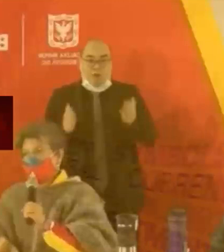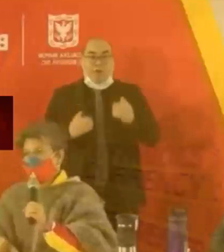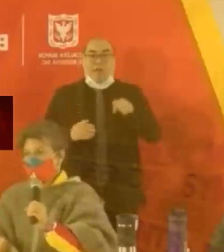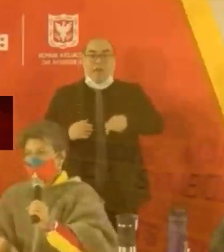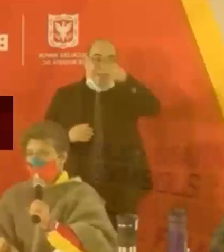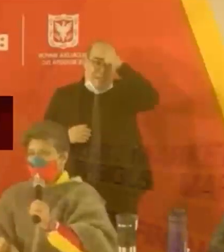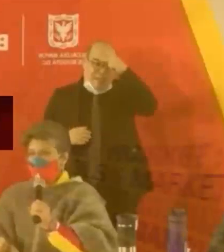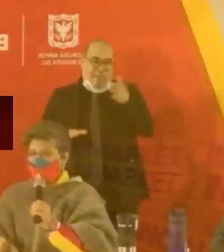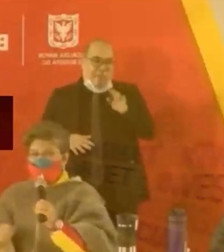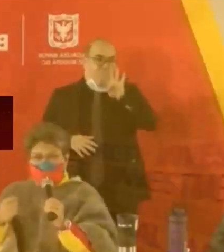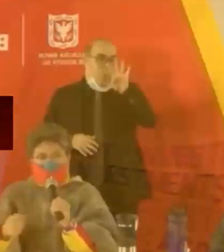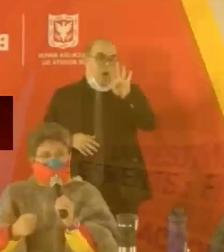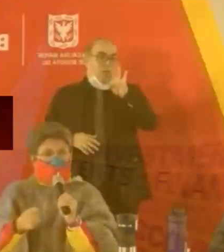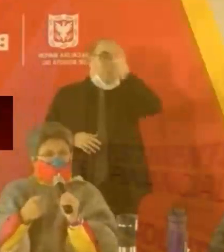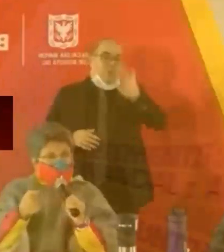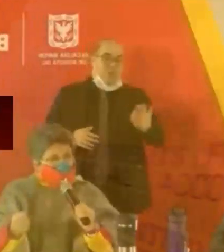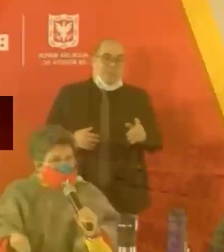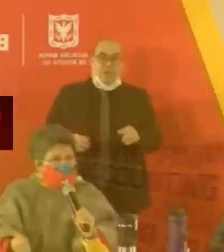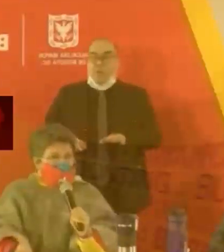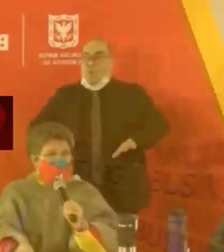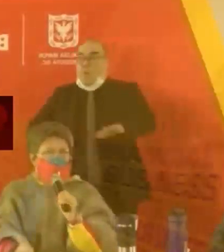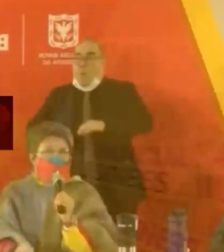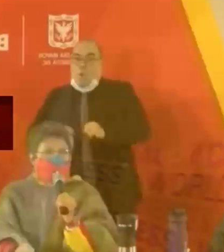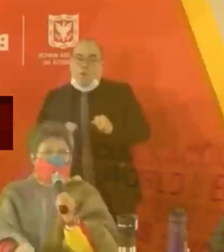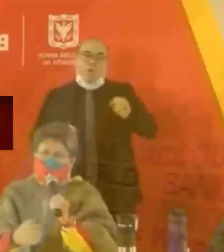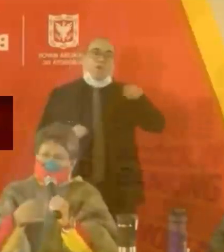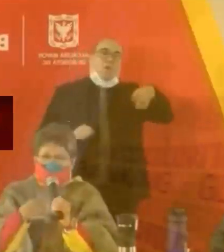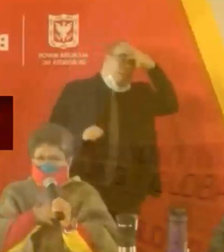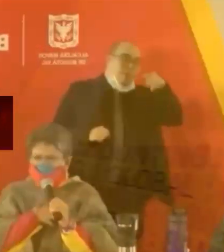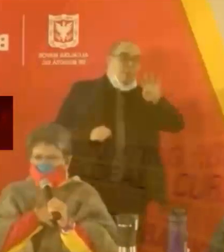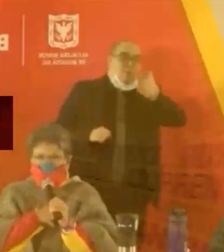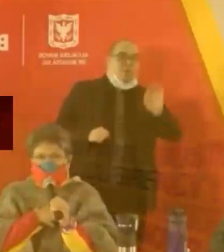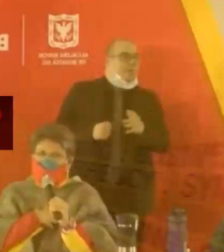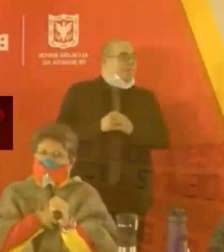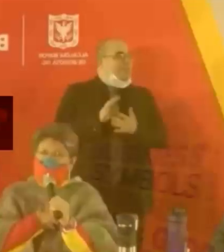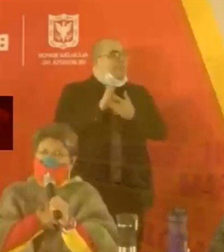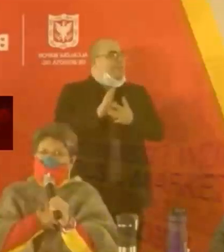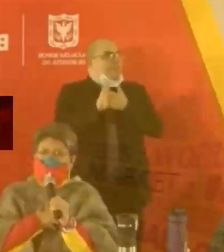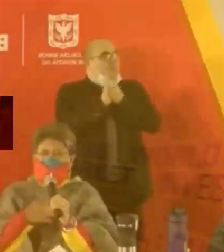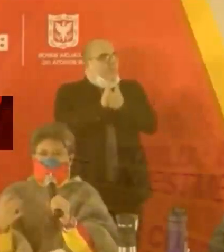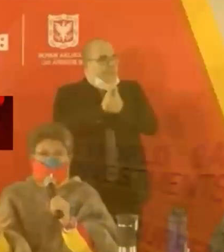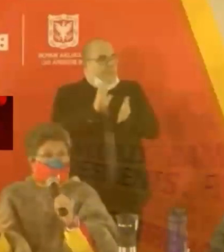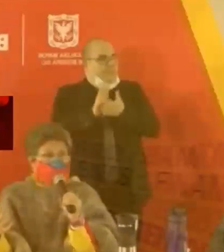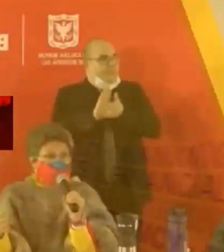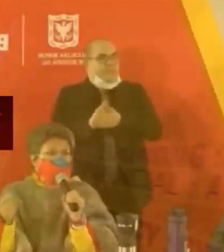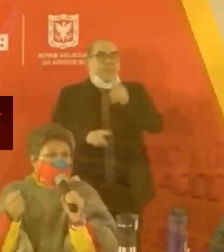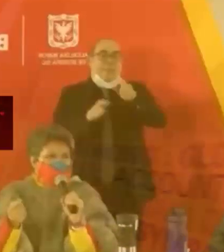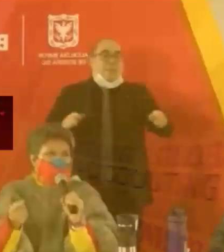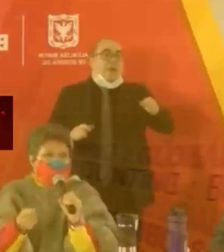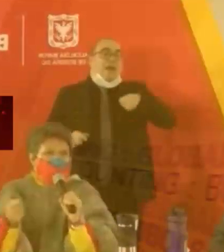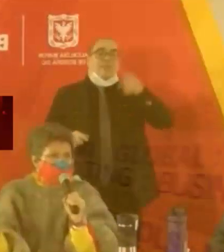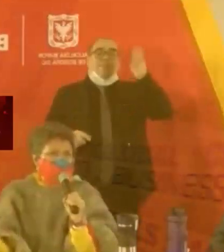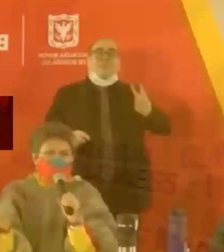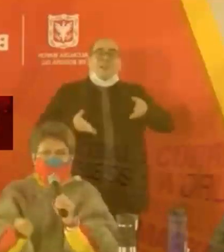duda alguna, viniendo de una figura de influencia, pues genera situaciones negativas para la comunidad venezolana que puede venir de parte